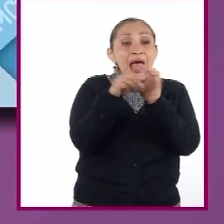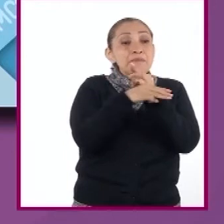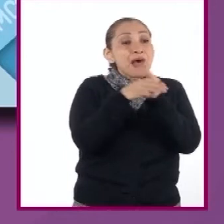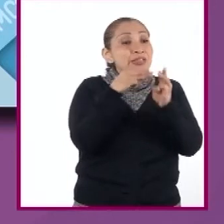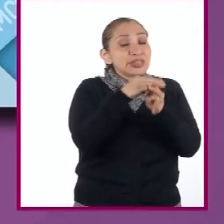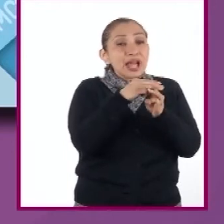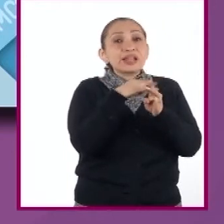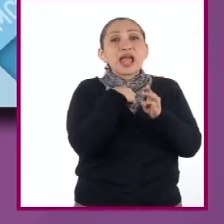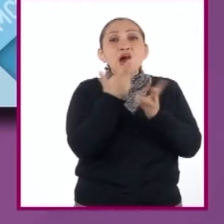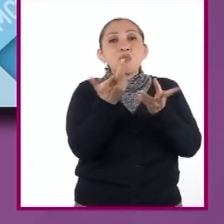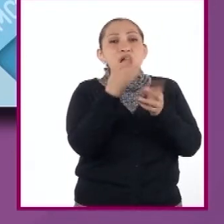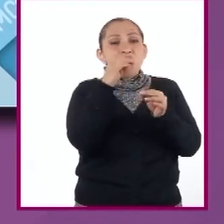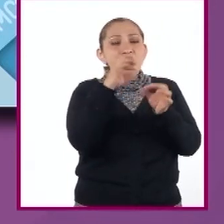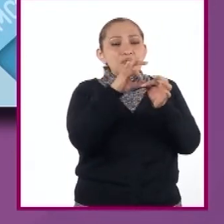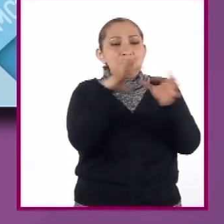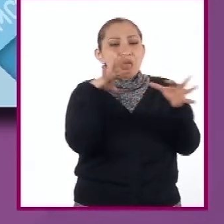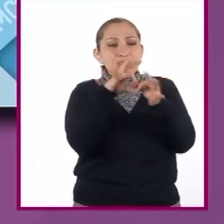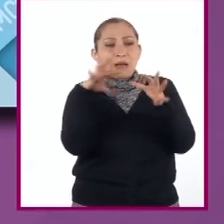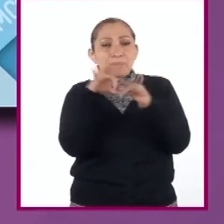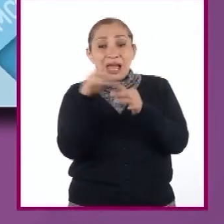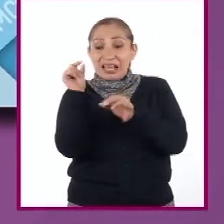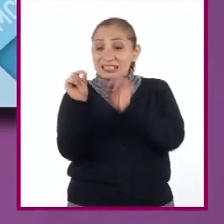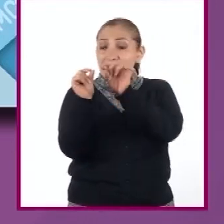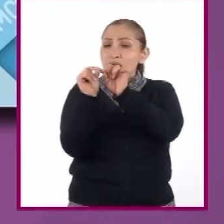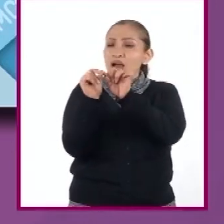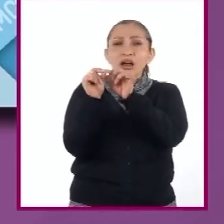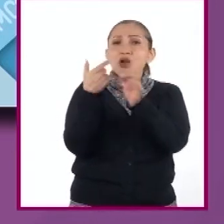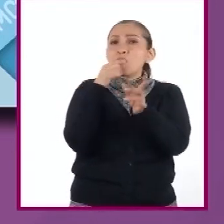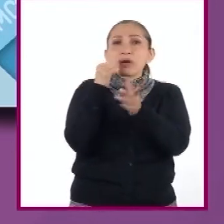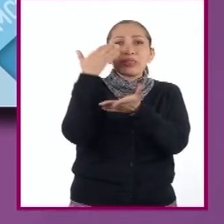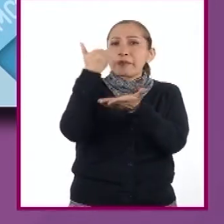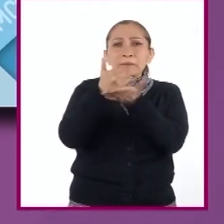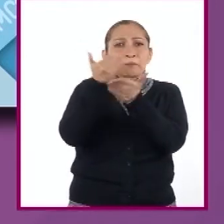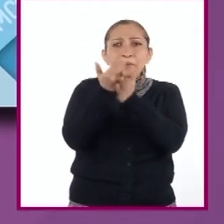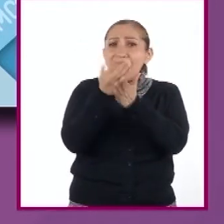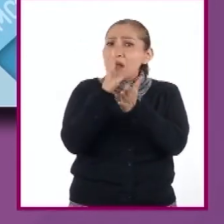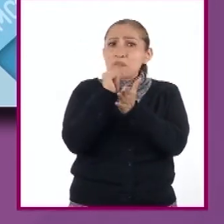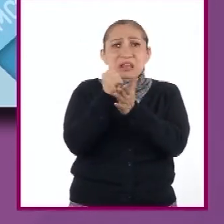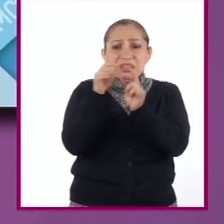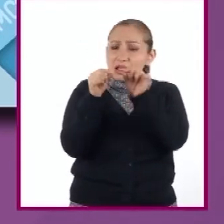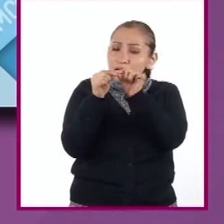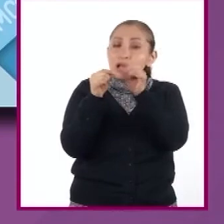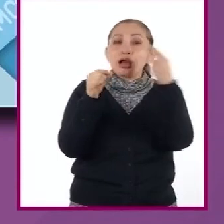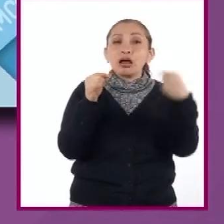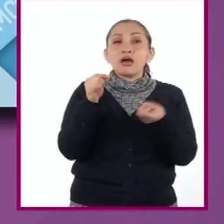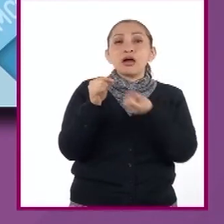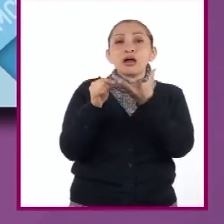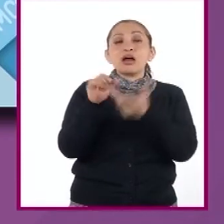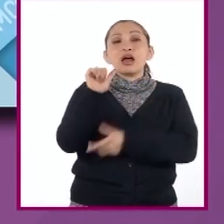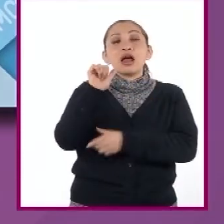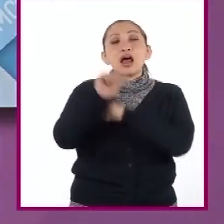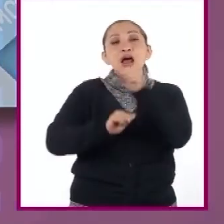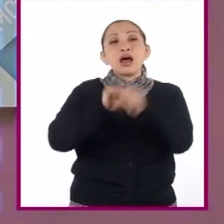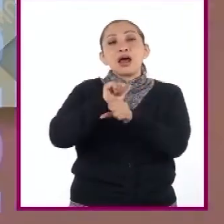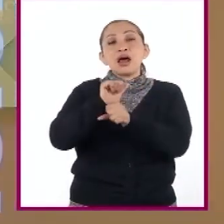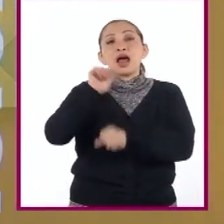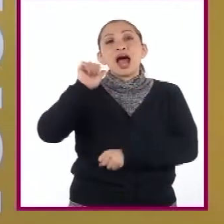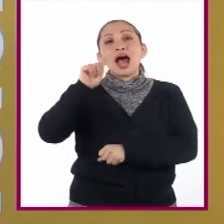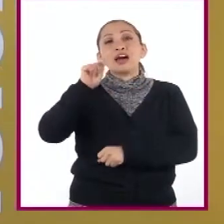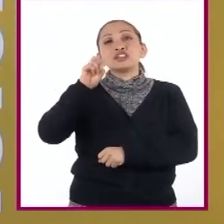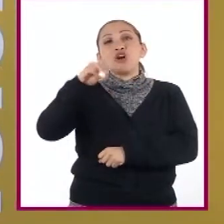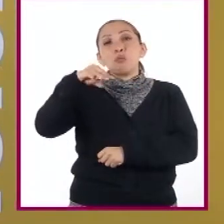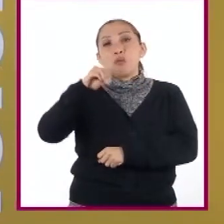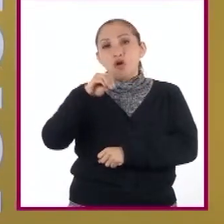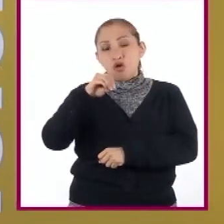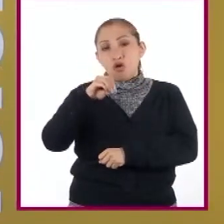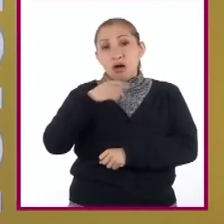era discontinua. A este pedazo de materia que no puede ser subdividido lo llamó átomo. Dada la influencia